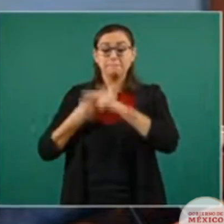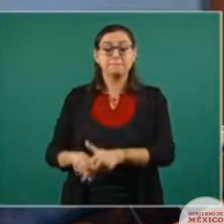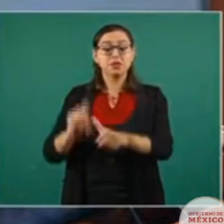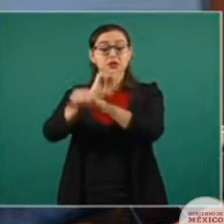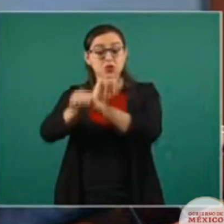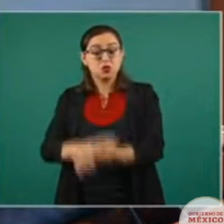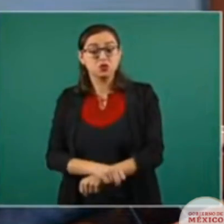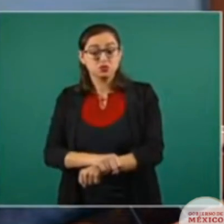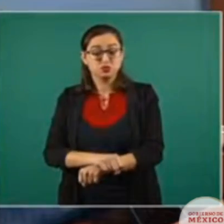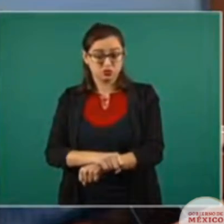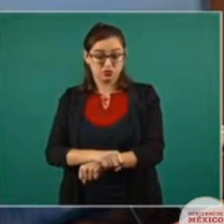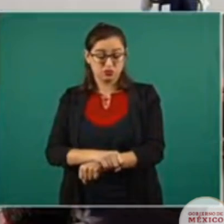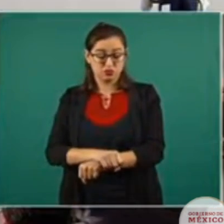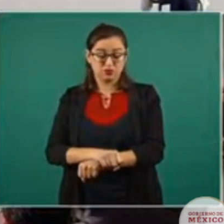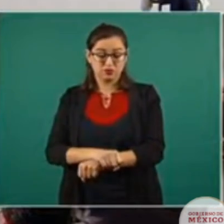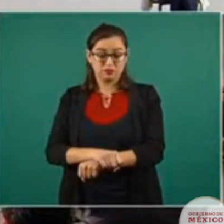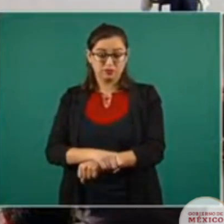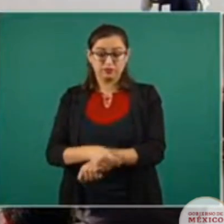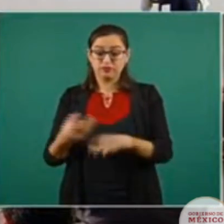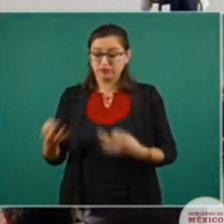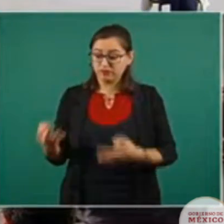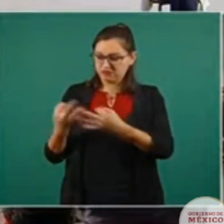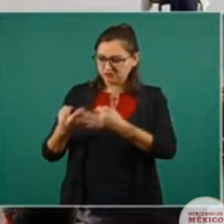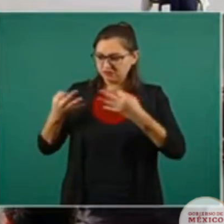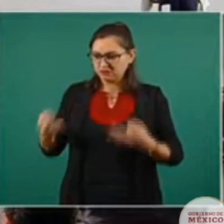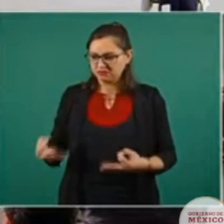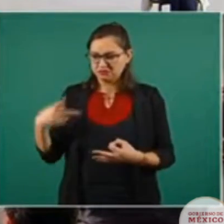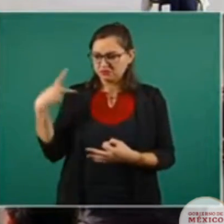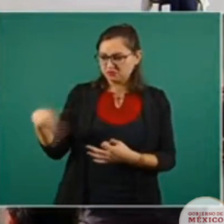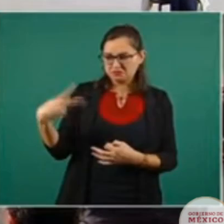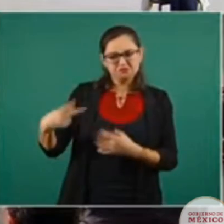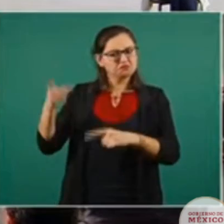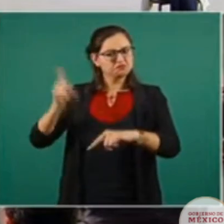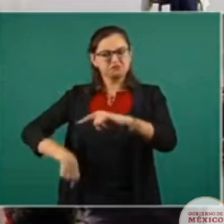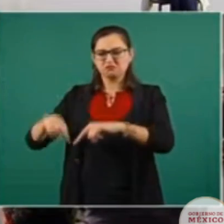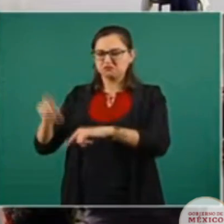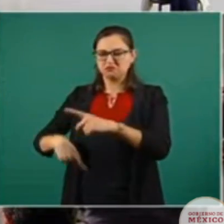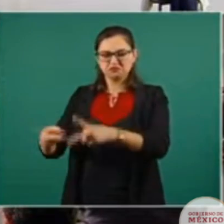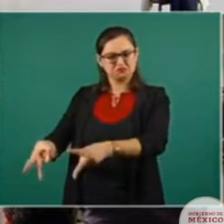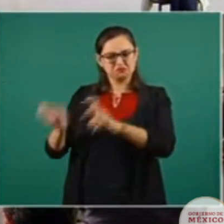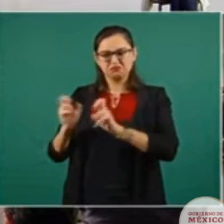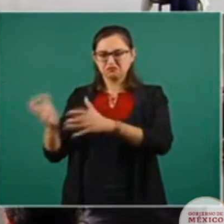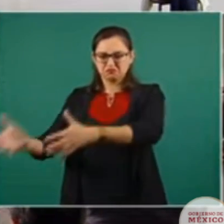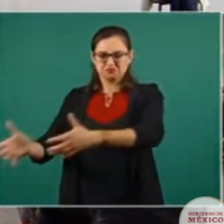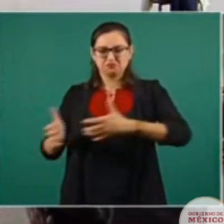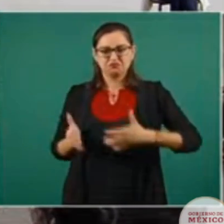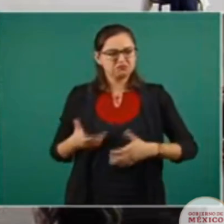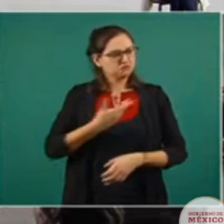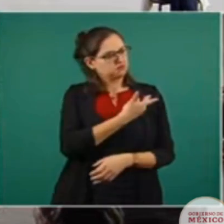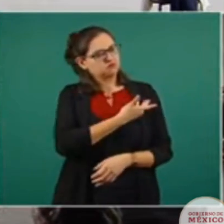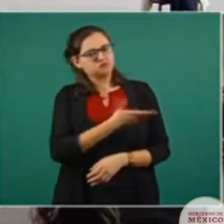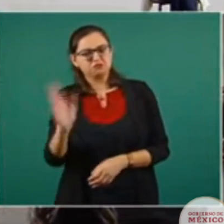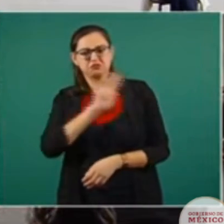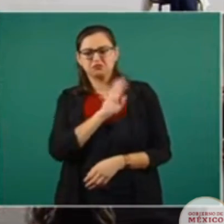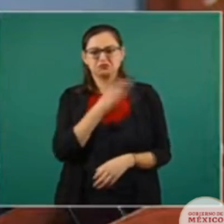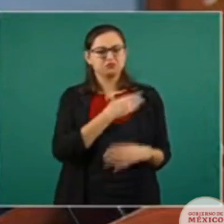y las encomiendas. Las tierras propiedad de los naturales fueron usurpadas y repartidas a